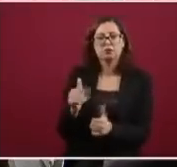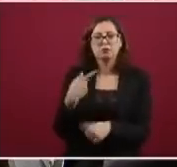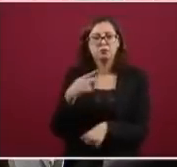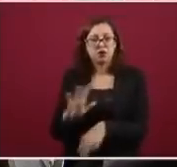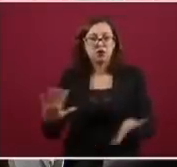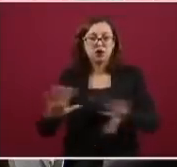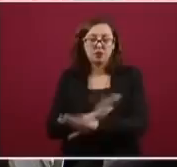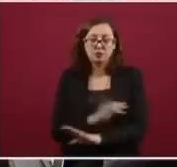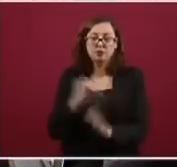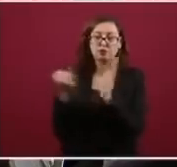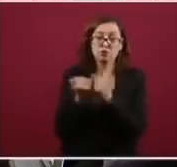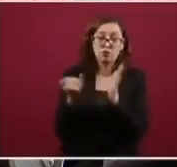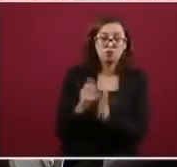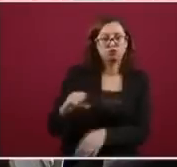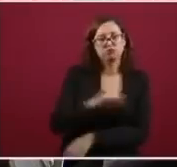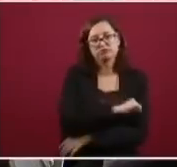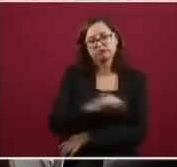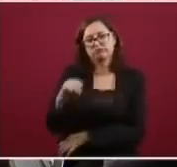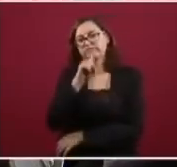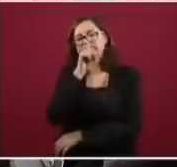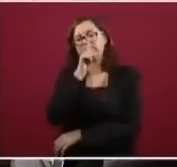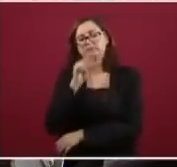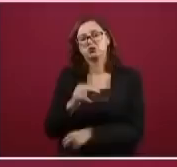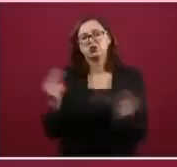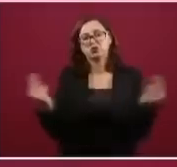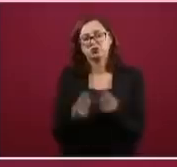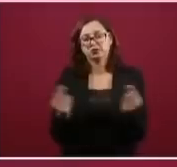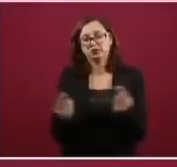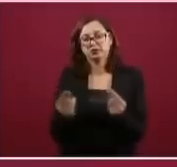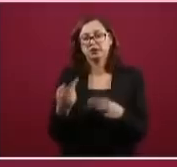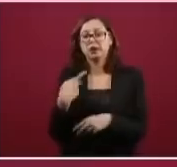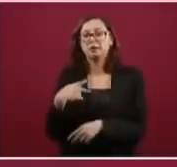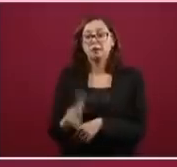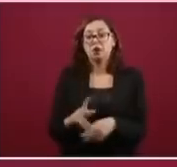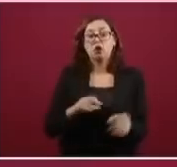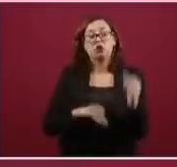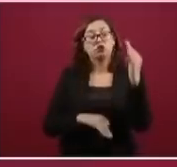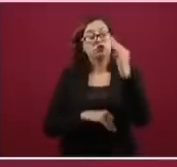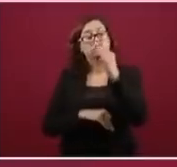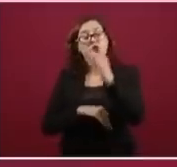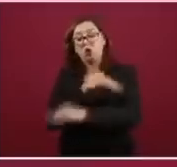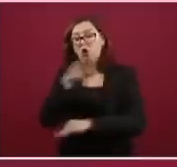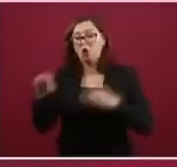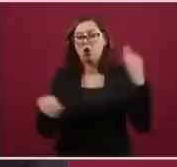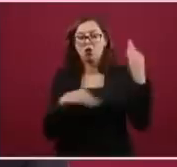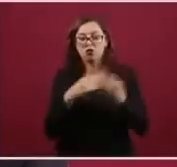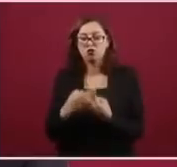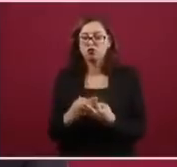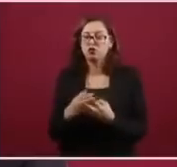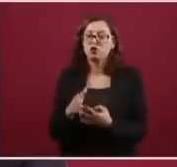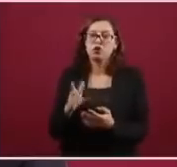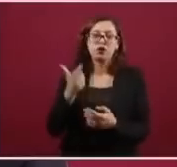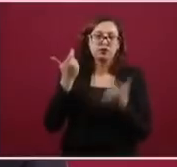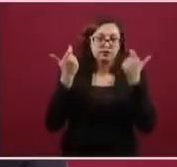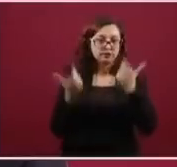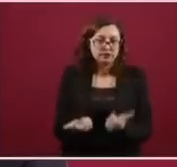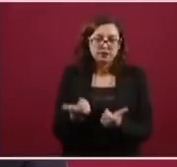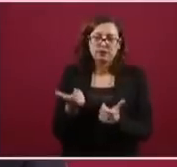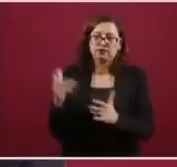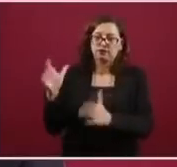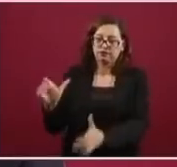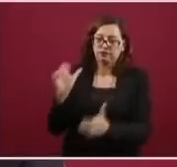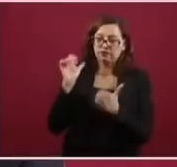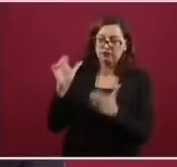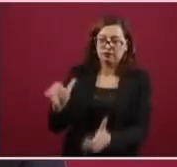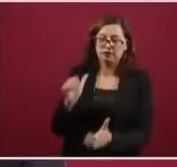sin cambiarla sin subir los impuestos y cambiar la estructura tributaria pero todos y cada uno de los los pesos que le corresponde a